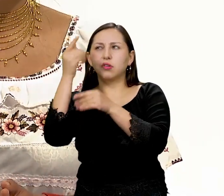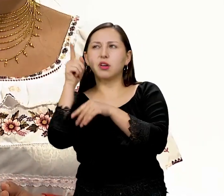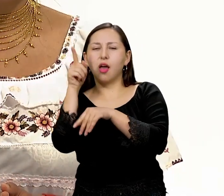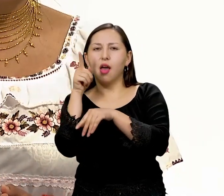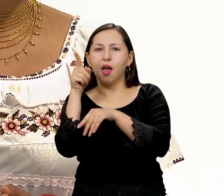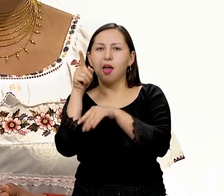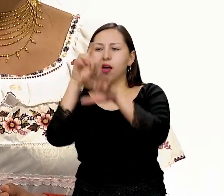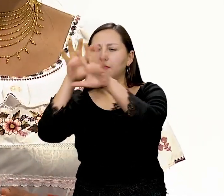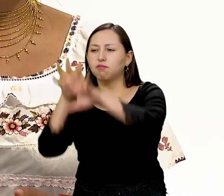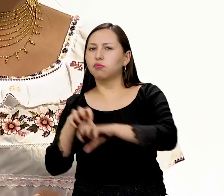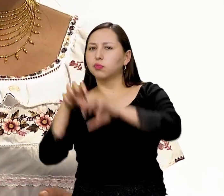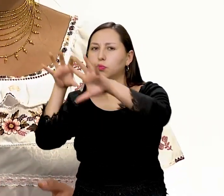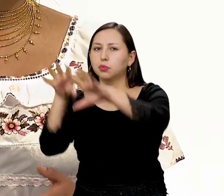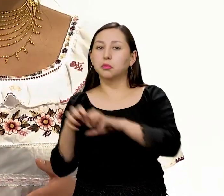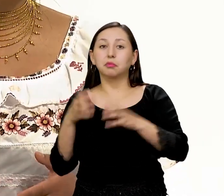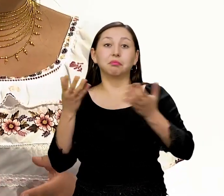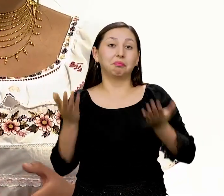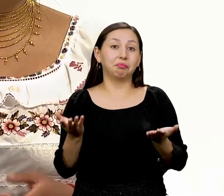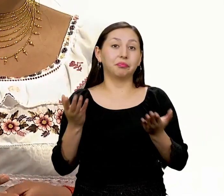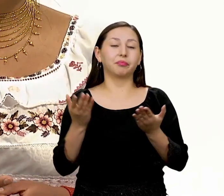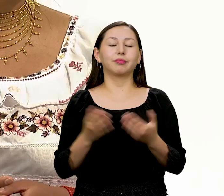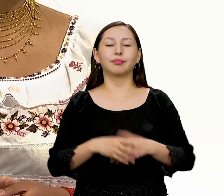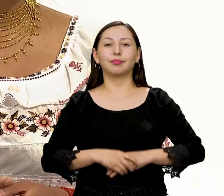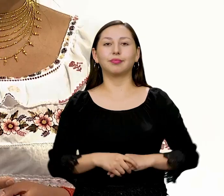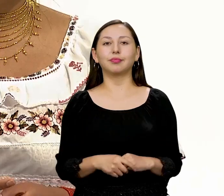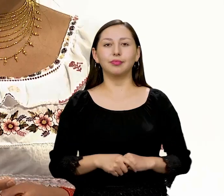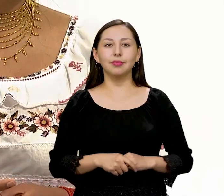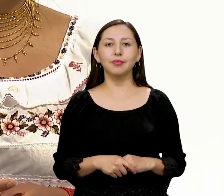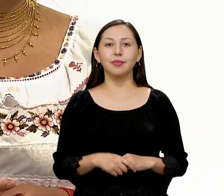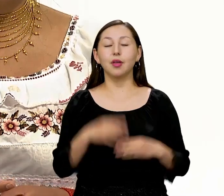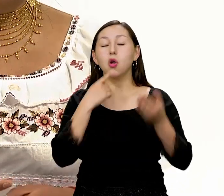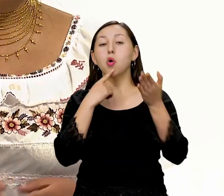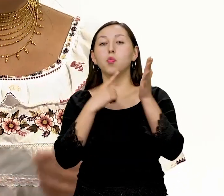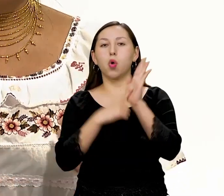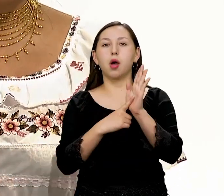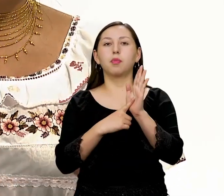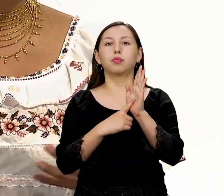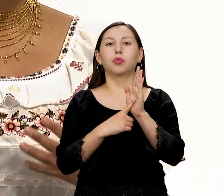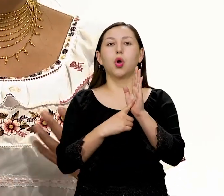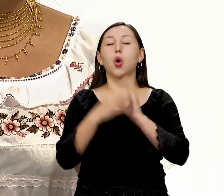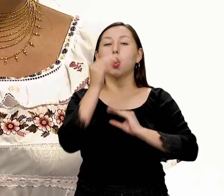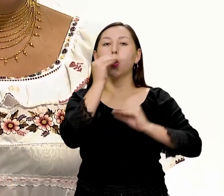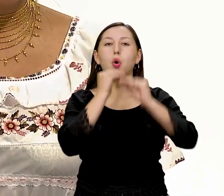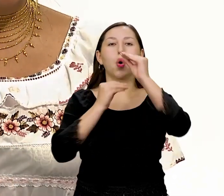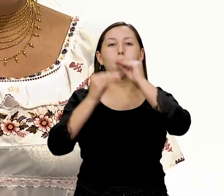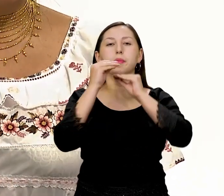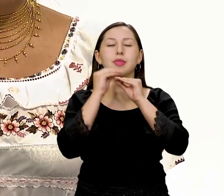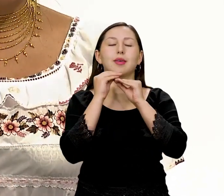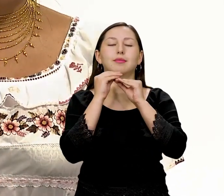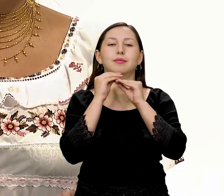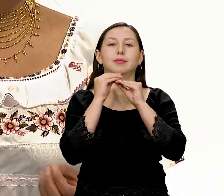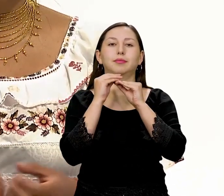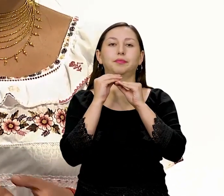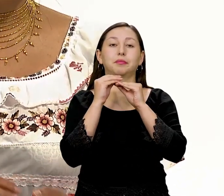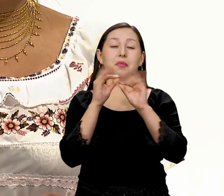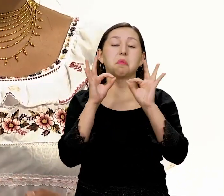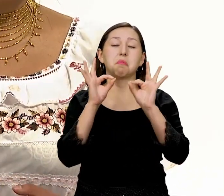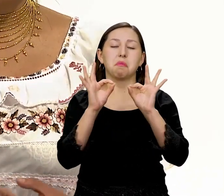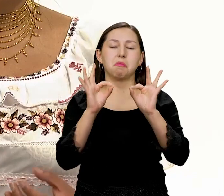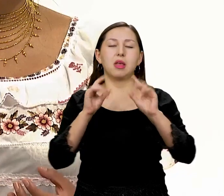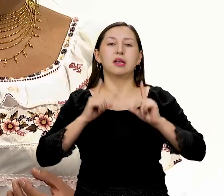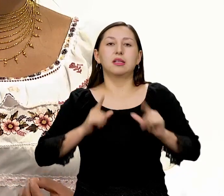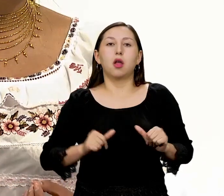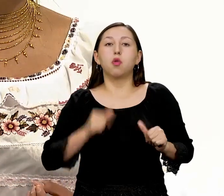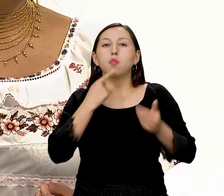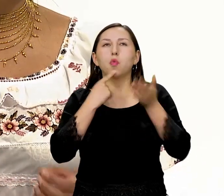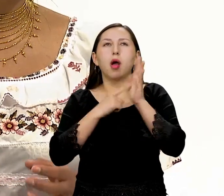exploración espacial se pueda también obtener cultivos o alimentación fresca, porque ellos cuando van al